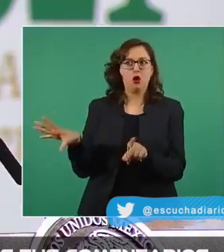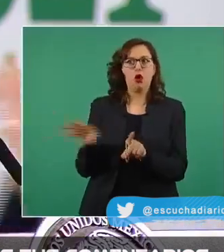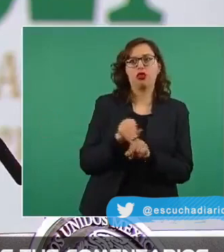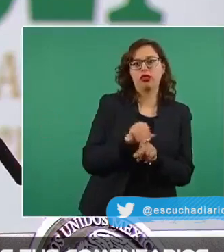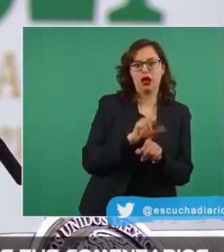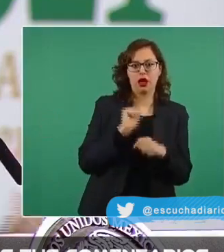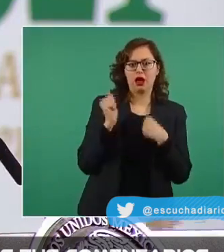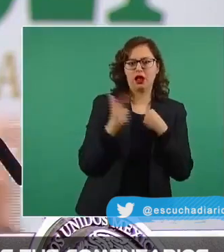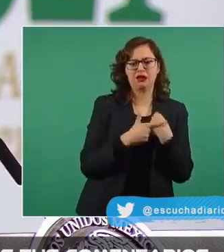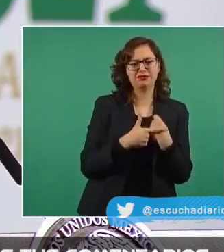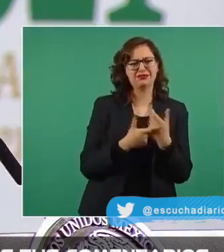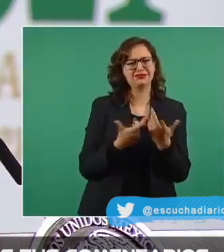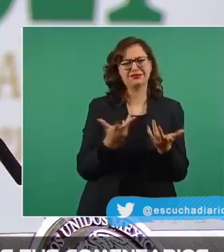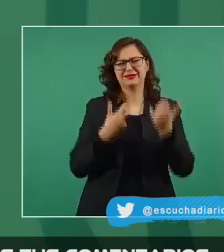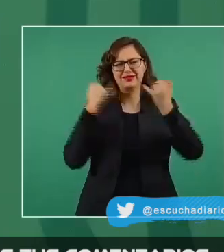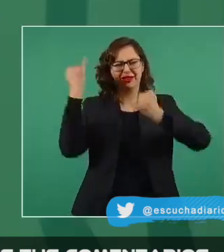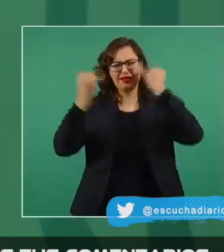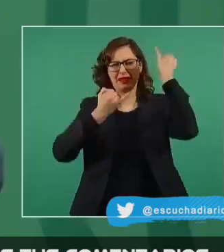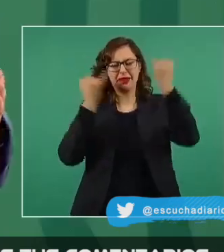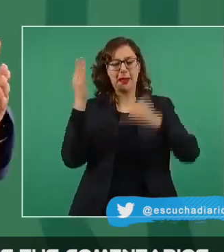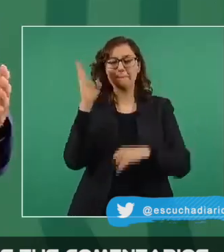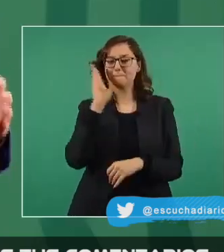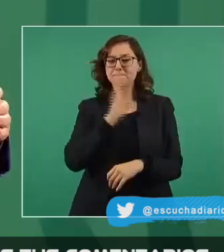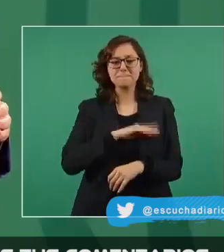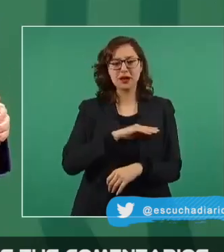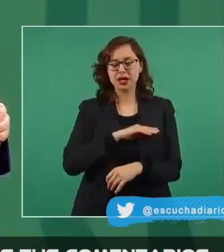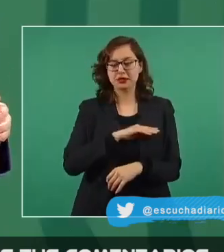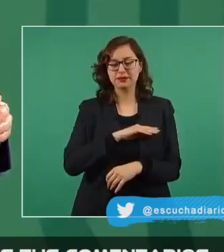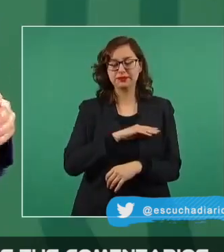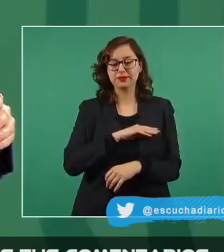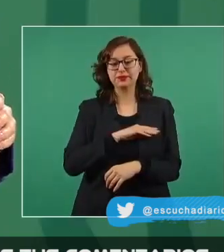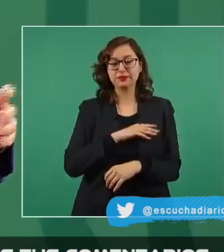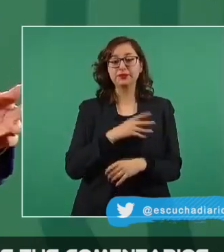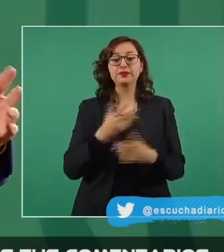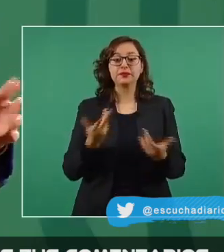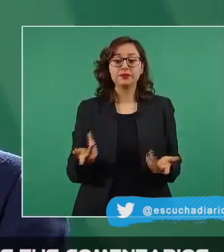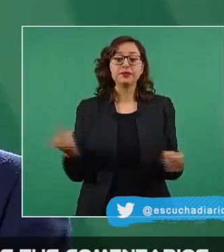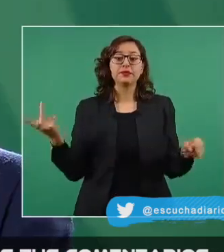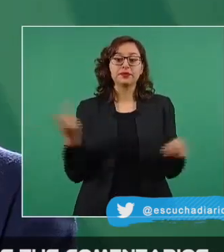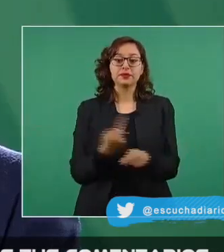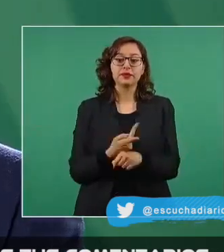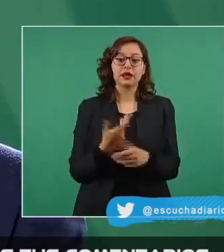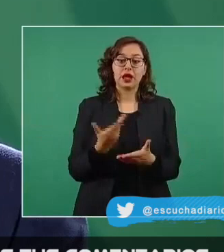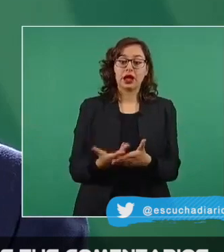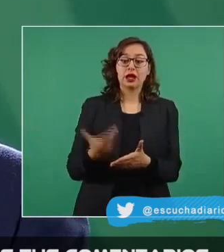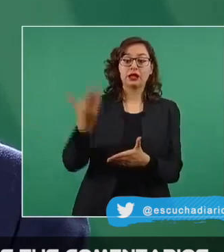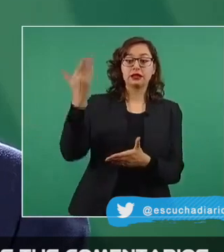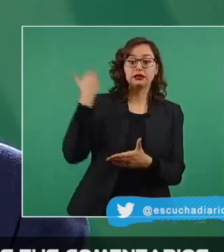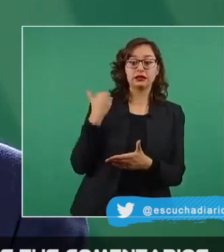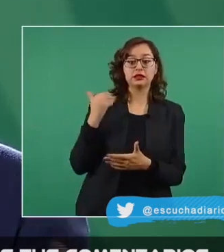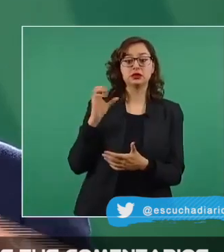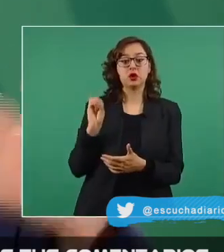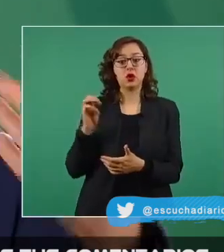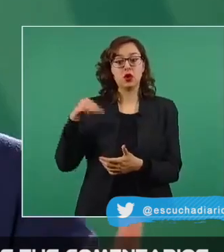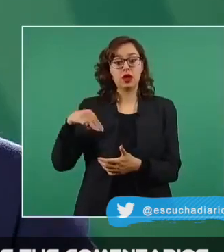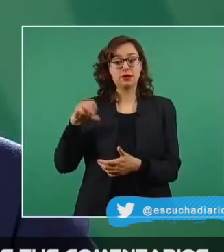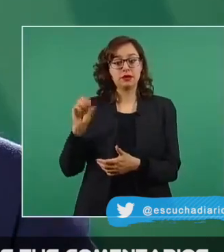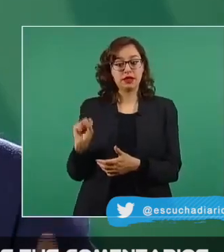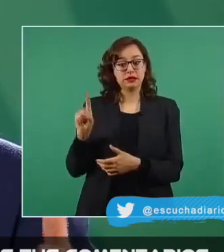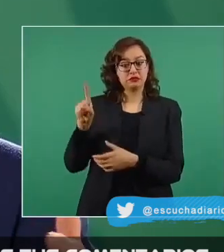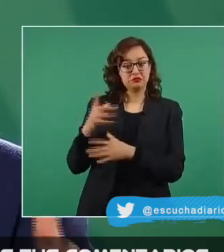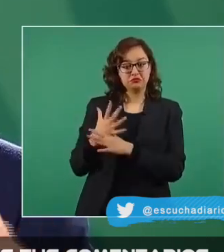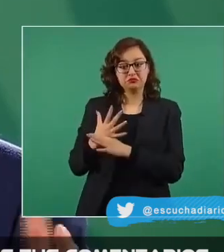sin cambios con 40%. Las 10 primeras entidades que acumulan el mayor número de casos son Ciudad de